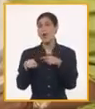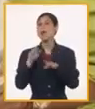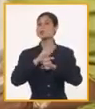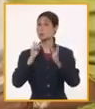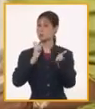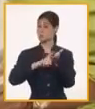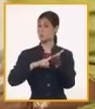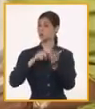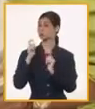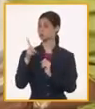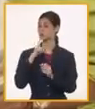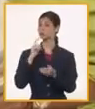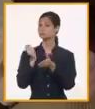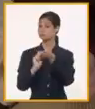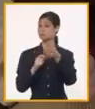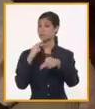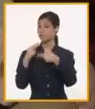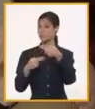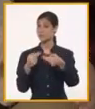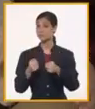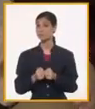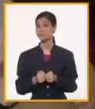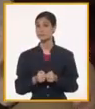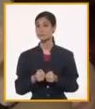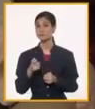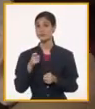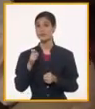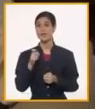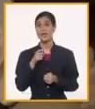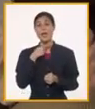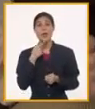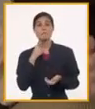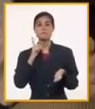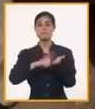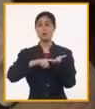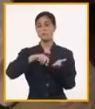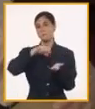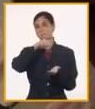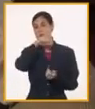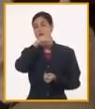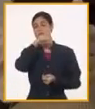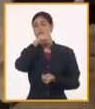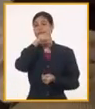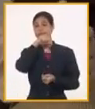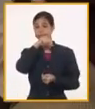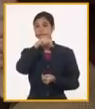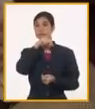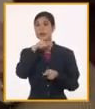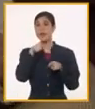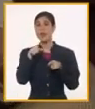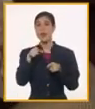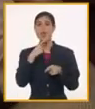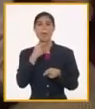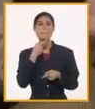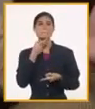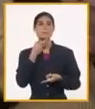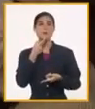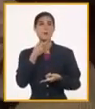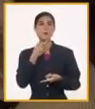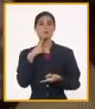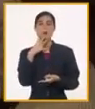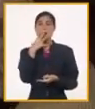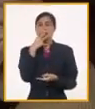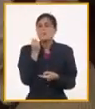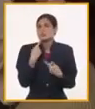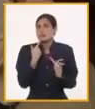y también aprendí de mi padre sentido y de mi la madre. justicia. Sí, el sentido de la justicia. Y una cosa, cuando venía la época esta de